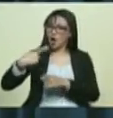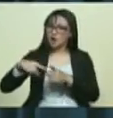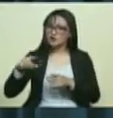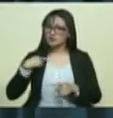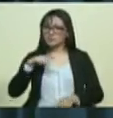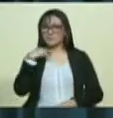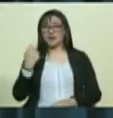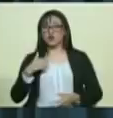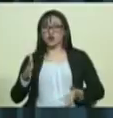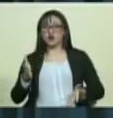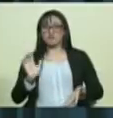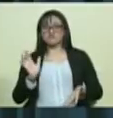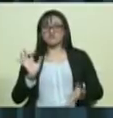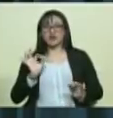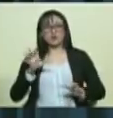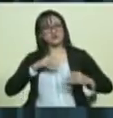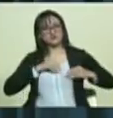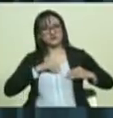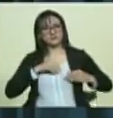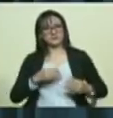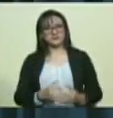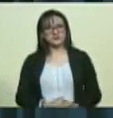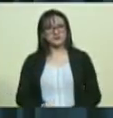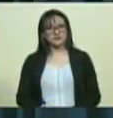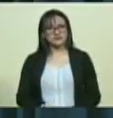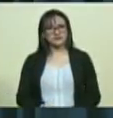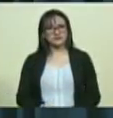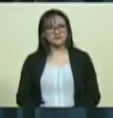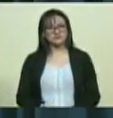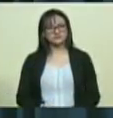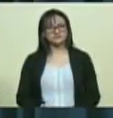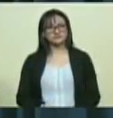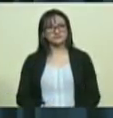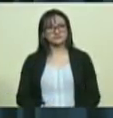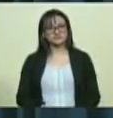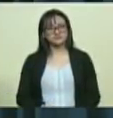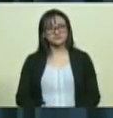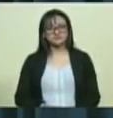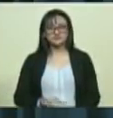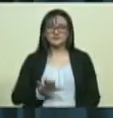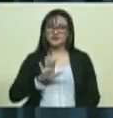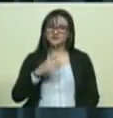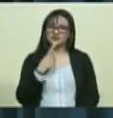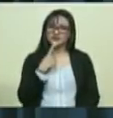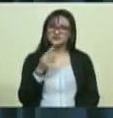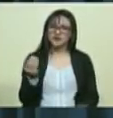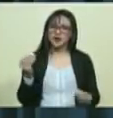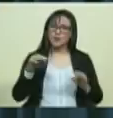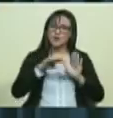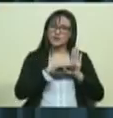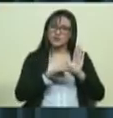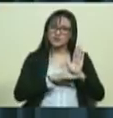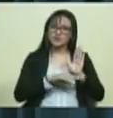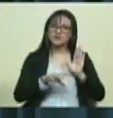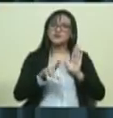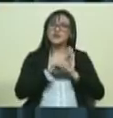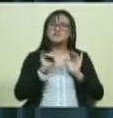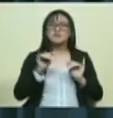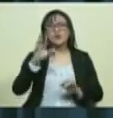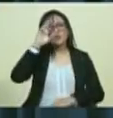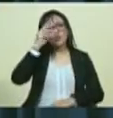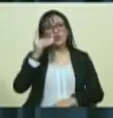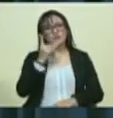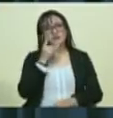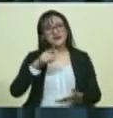aspiramos que en esta oportunidad así lo firmó así lo suscribió en el acuerdo de garantías de república dominicana ha